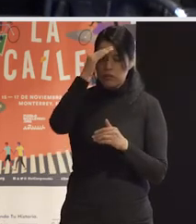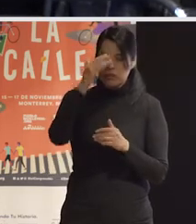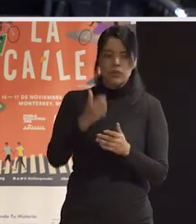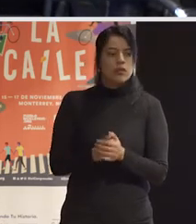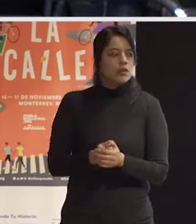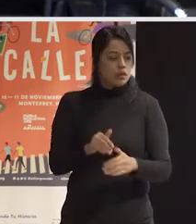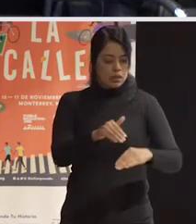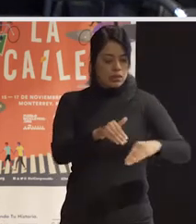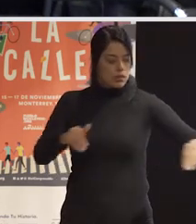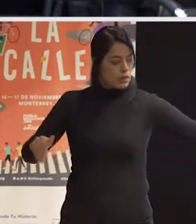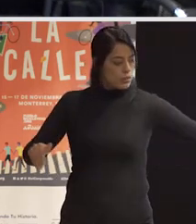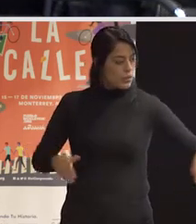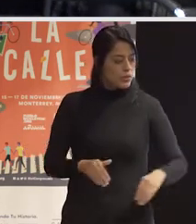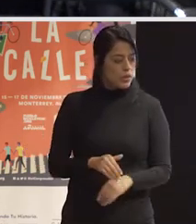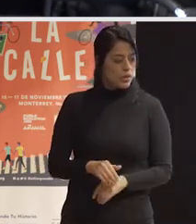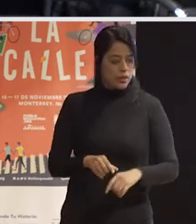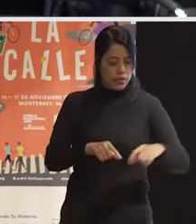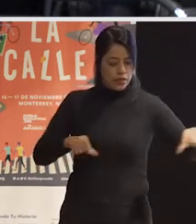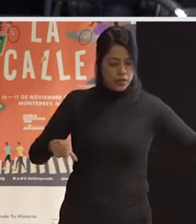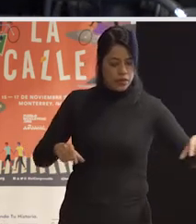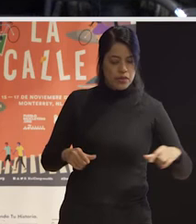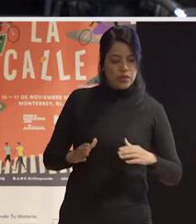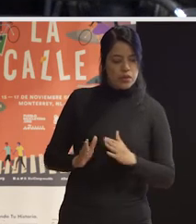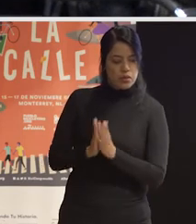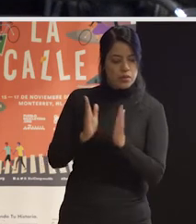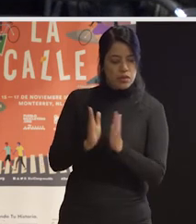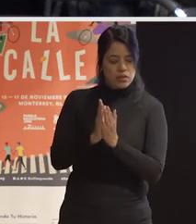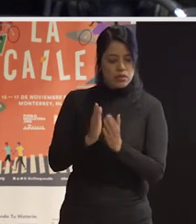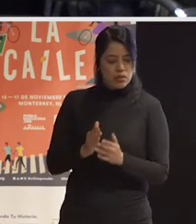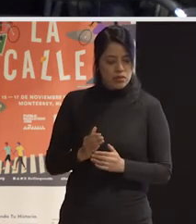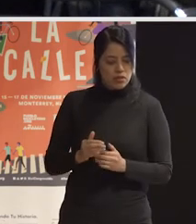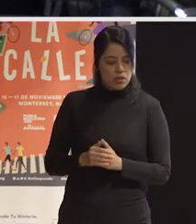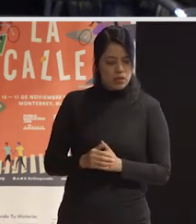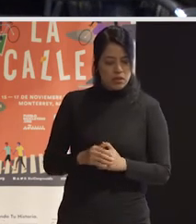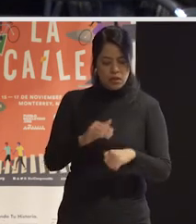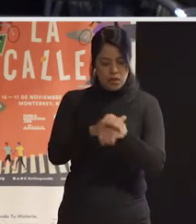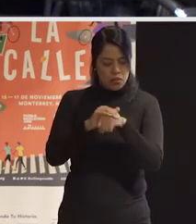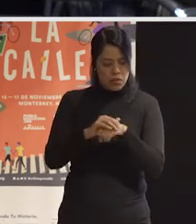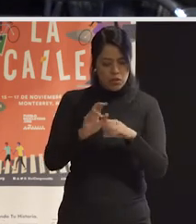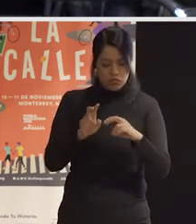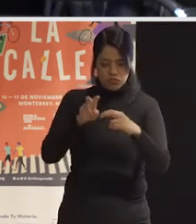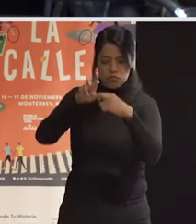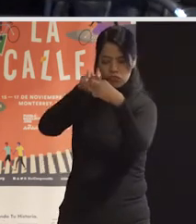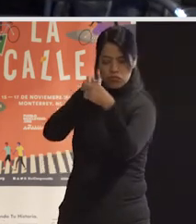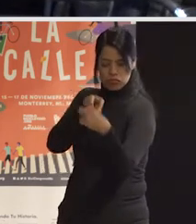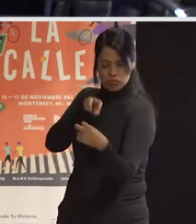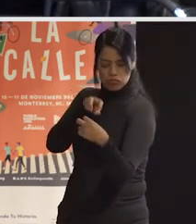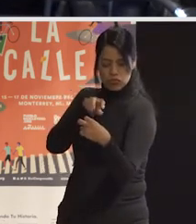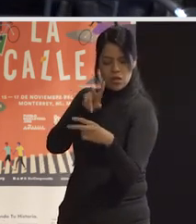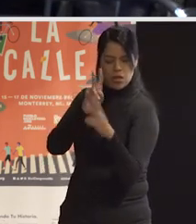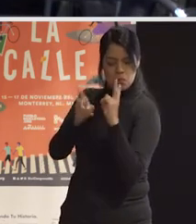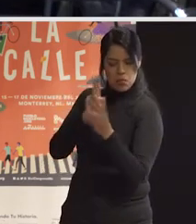personas en la primera fila que quieren participar a lo mejor de la vuelta atrás ya sean amigos amigas de los vecinos las